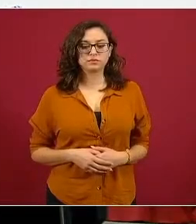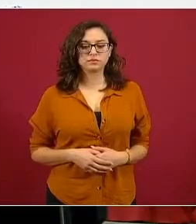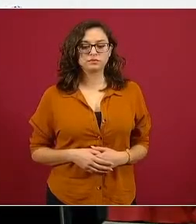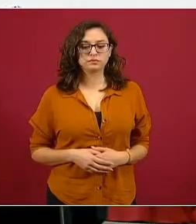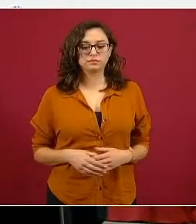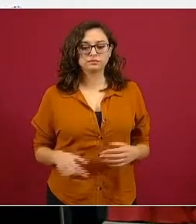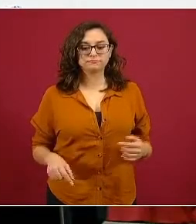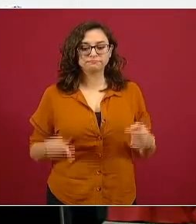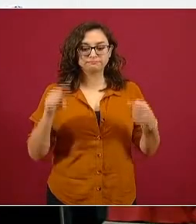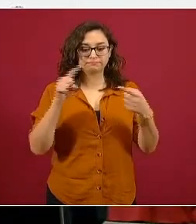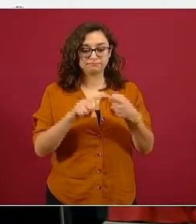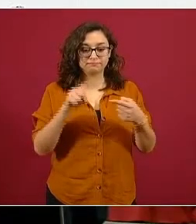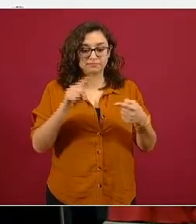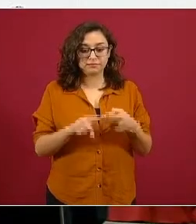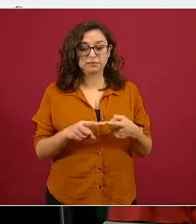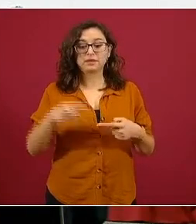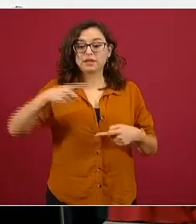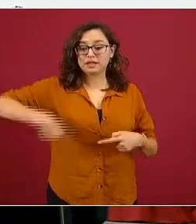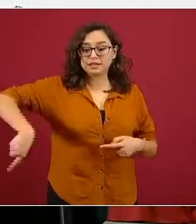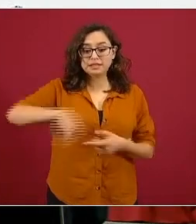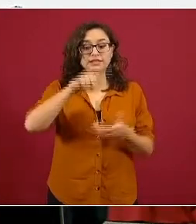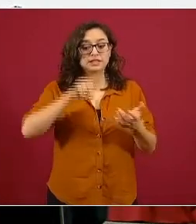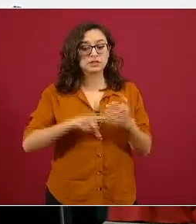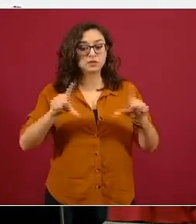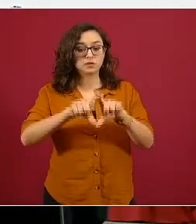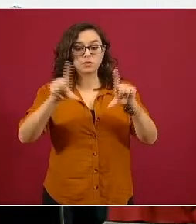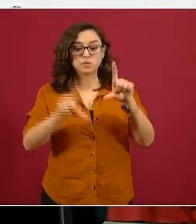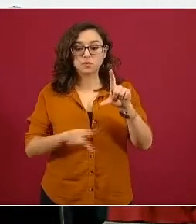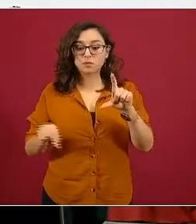el mercado interno protegiendo al consumidor,